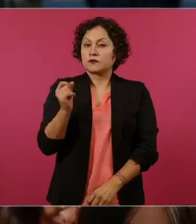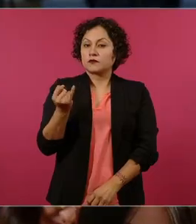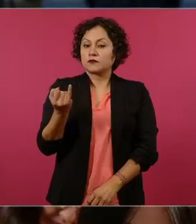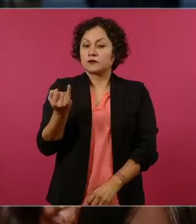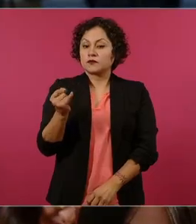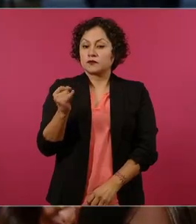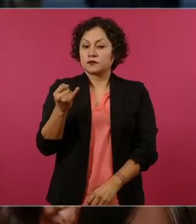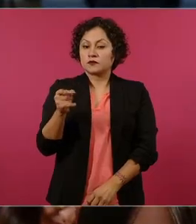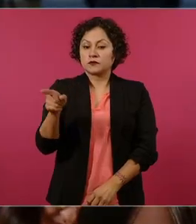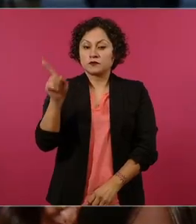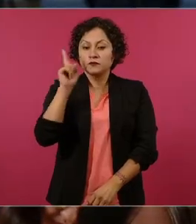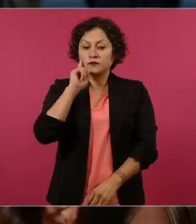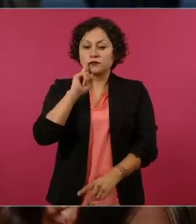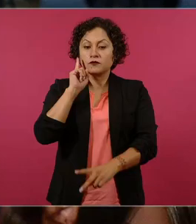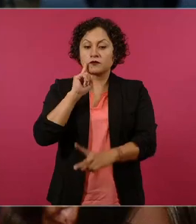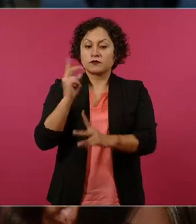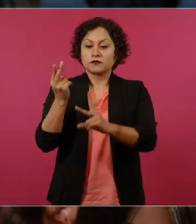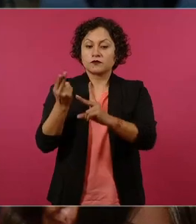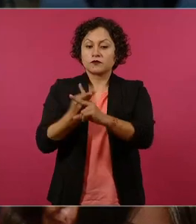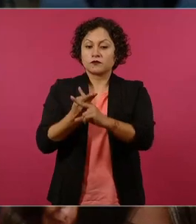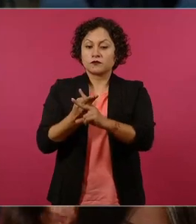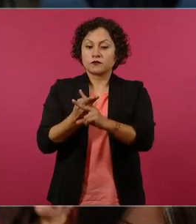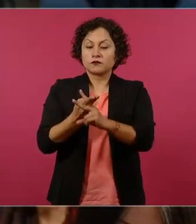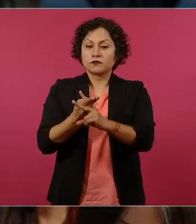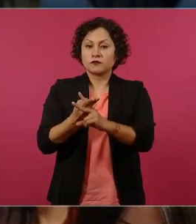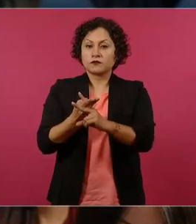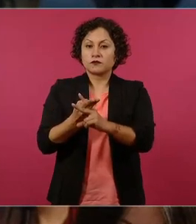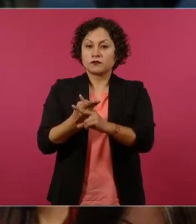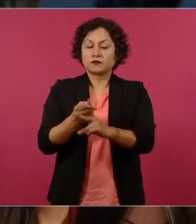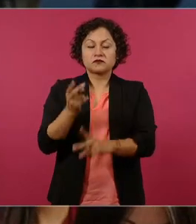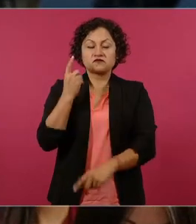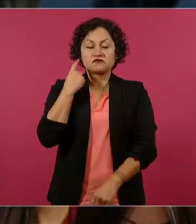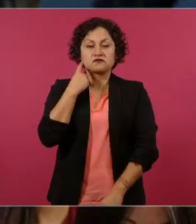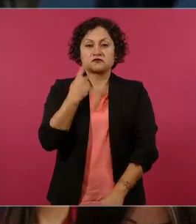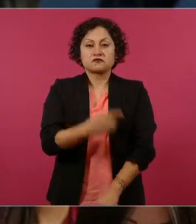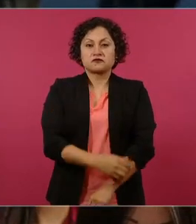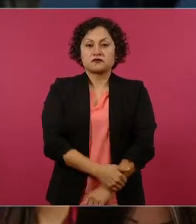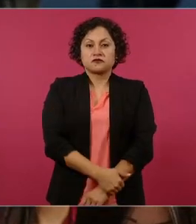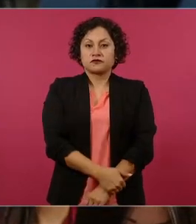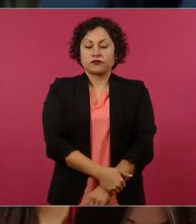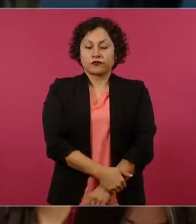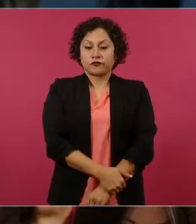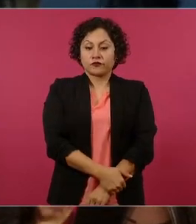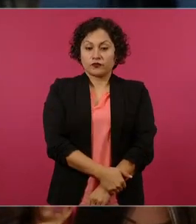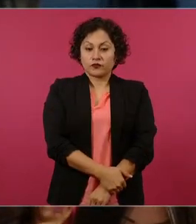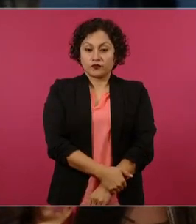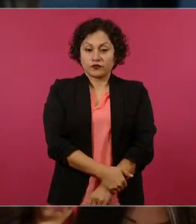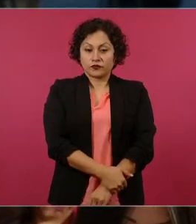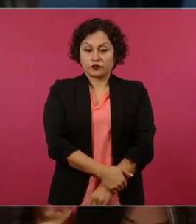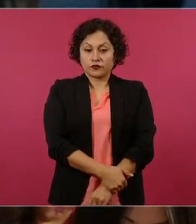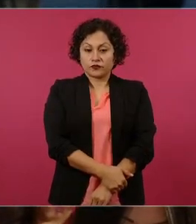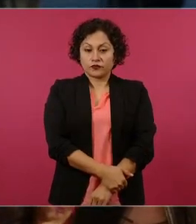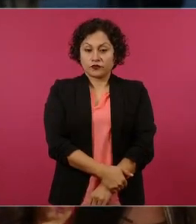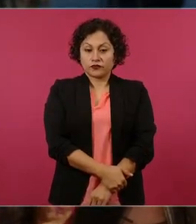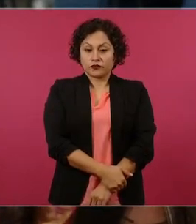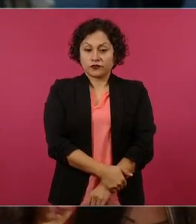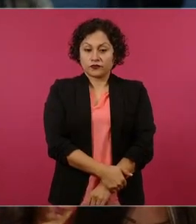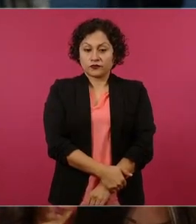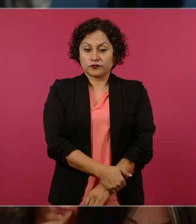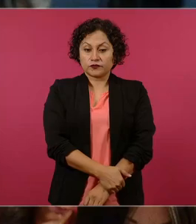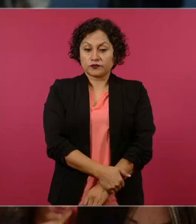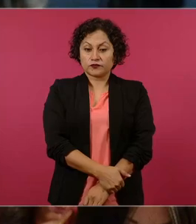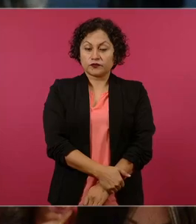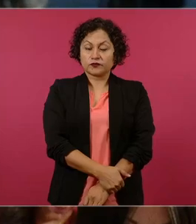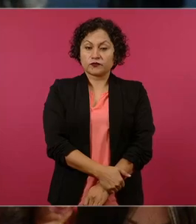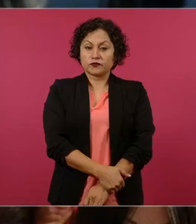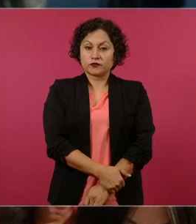testigo protegida en este caso de las periodistas de azúcar que yo le planteé en enero no sé si usted se acuerda Natalie Michel pues ella a